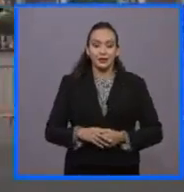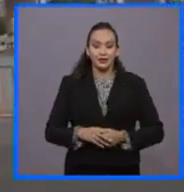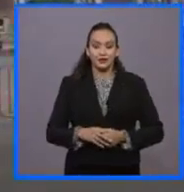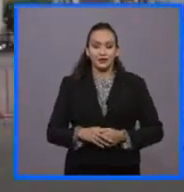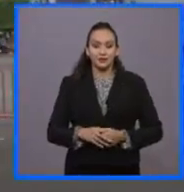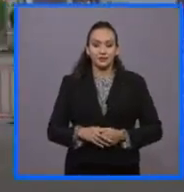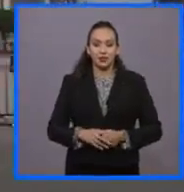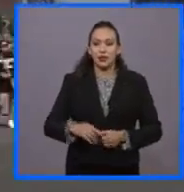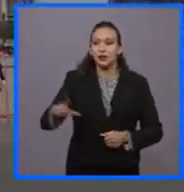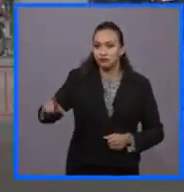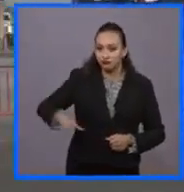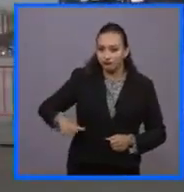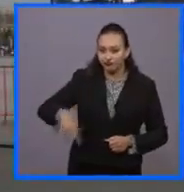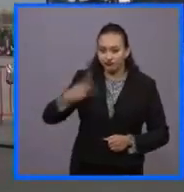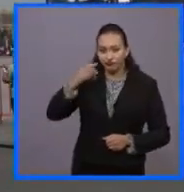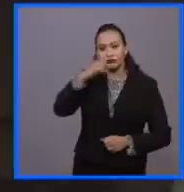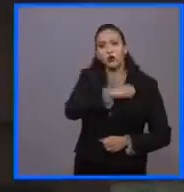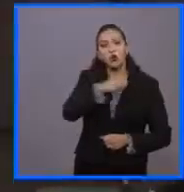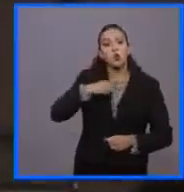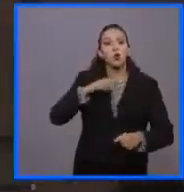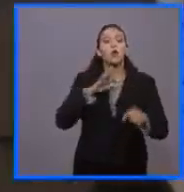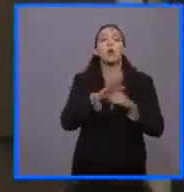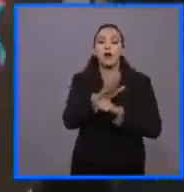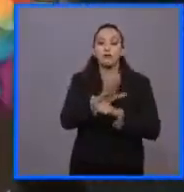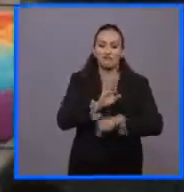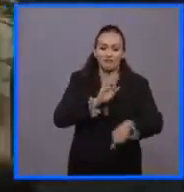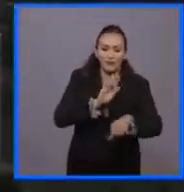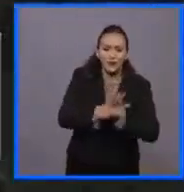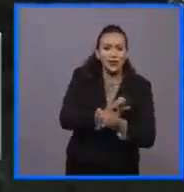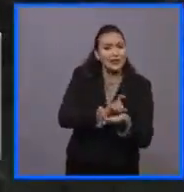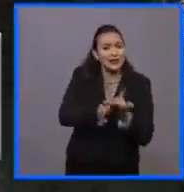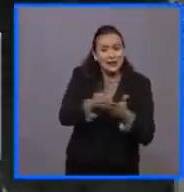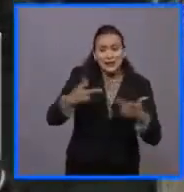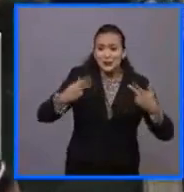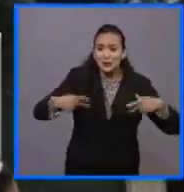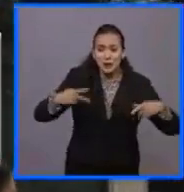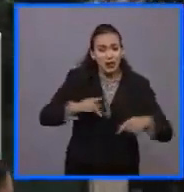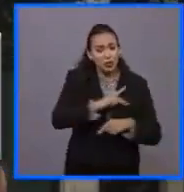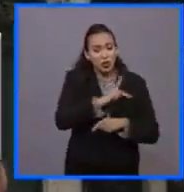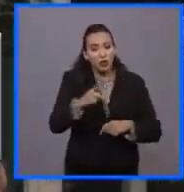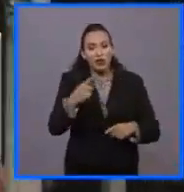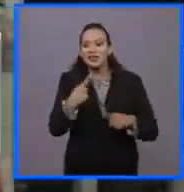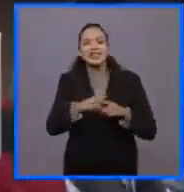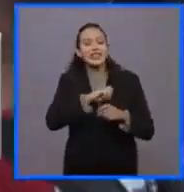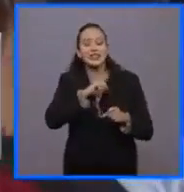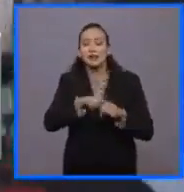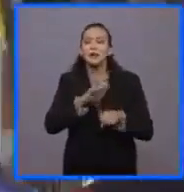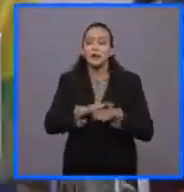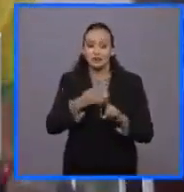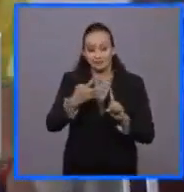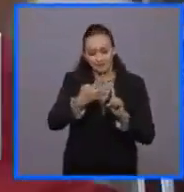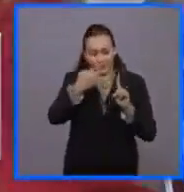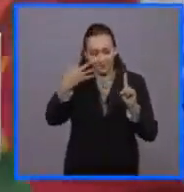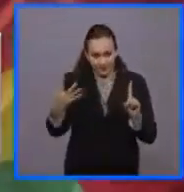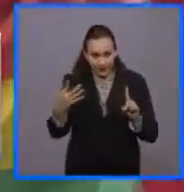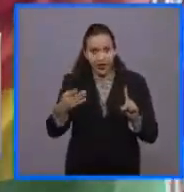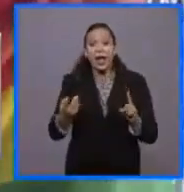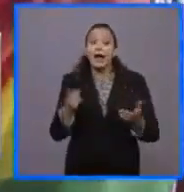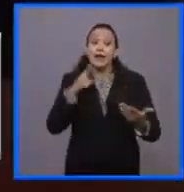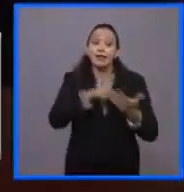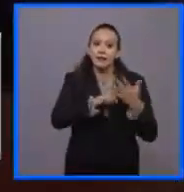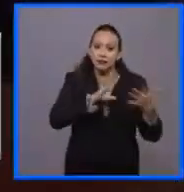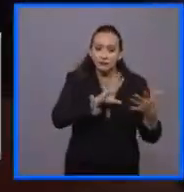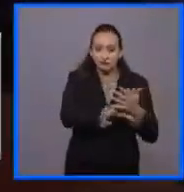El Estado tiene la obligación de garantizar los derechos humanos de las personas de la comunidad LGBTI+, privadas de la libertad, pues